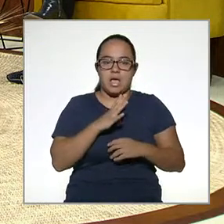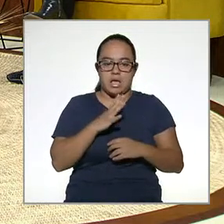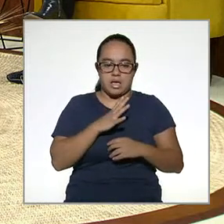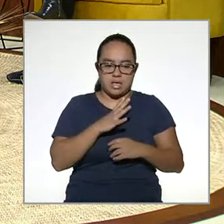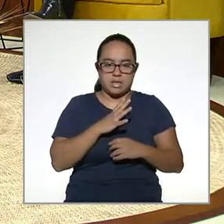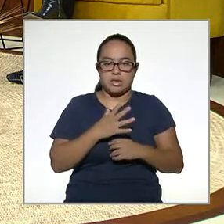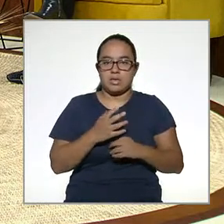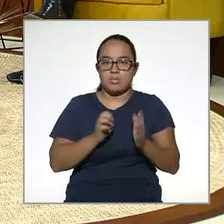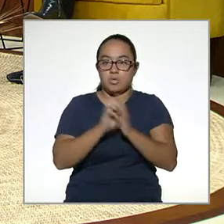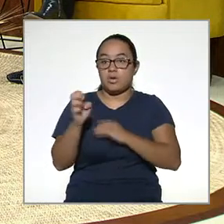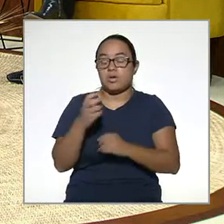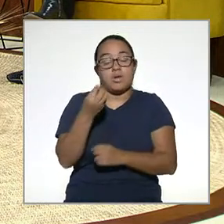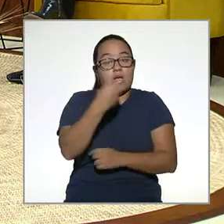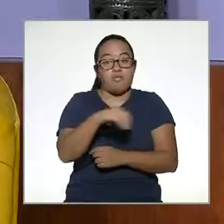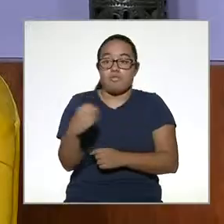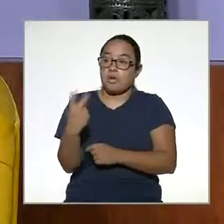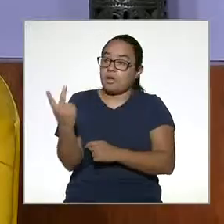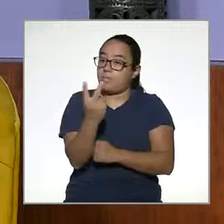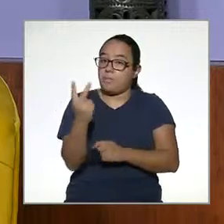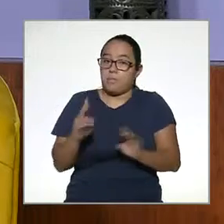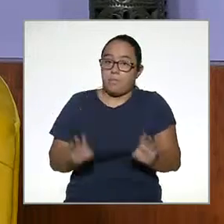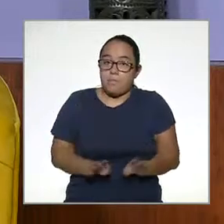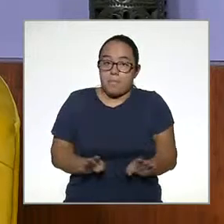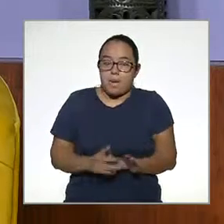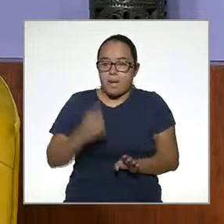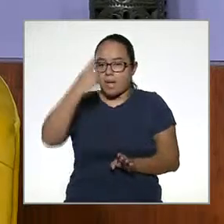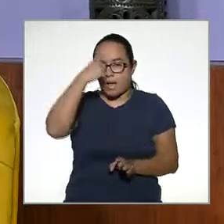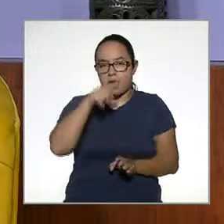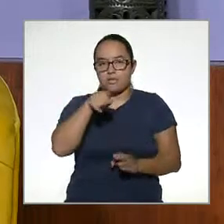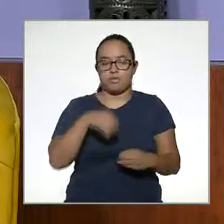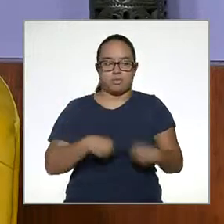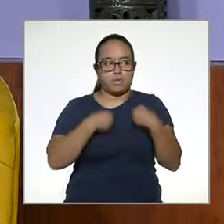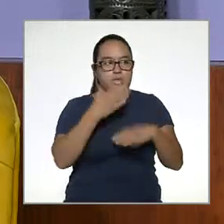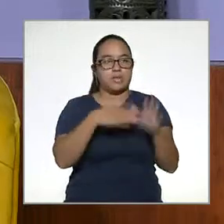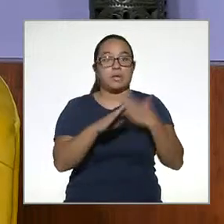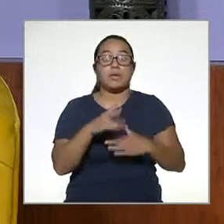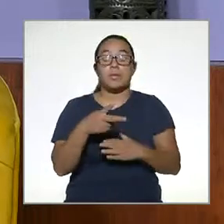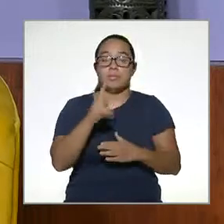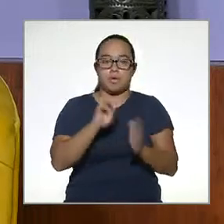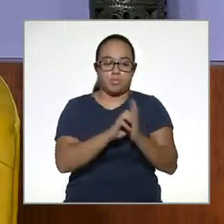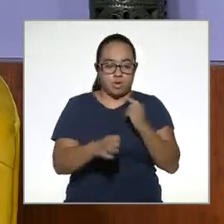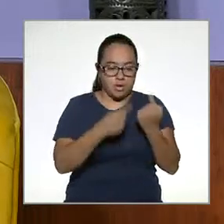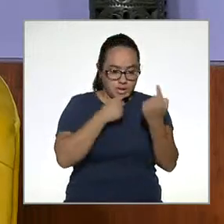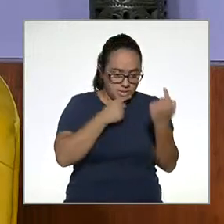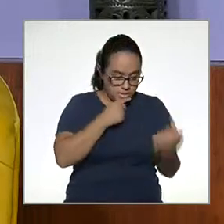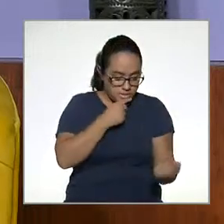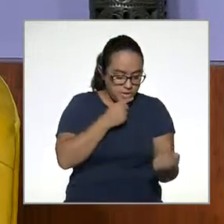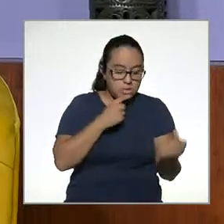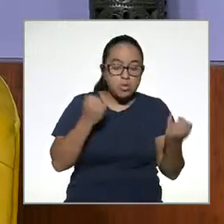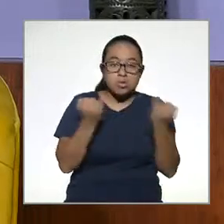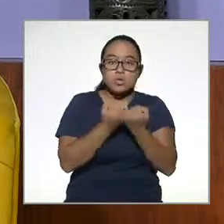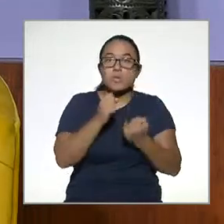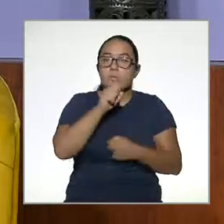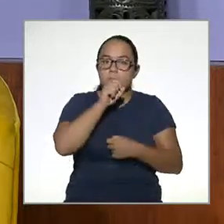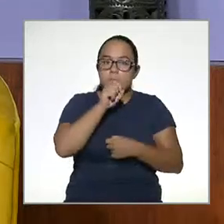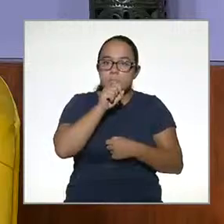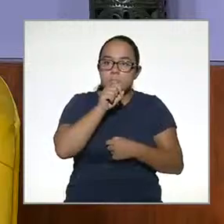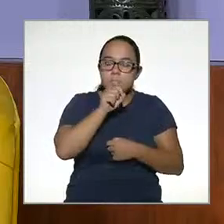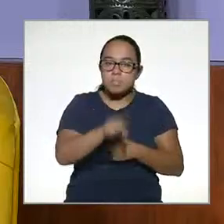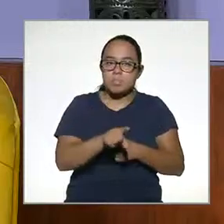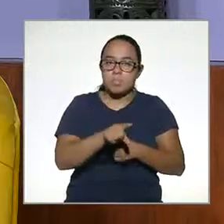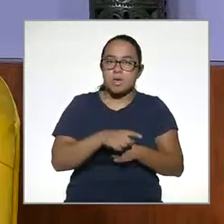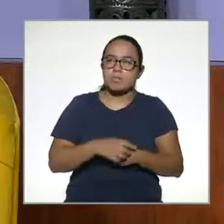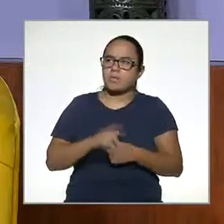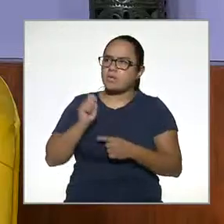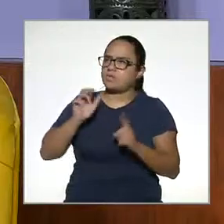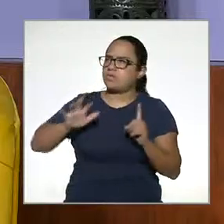que estar, por ejemplo, en pareja, ¿no? O sea, como una forma de realización. En el caso de los niños, también creo que ellos están inmersos en